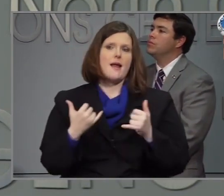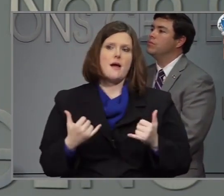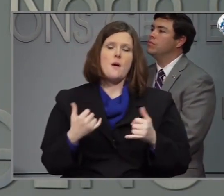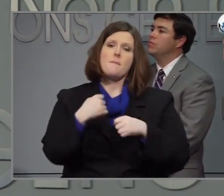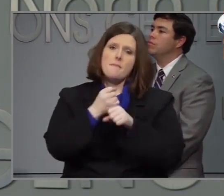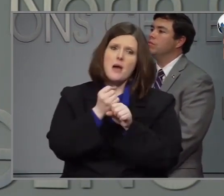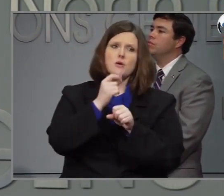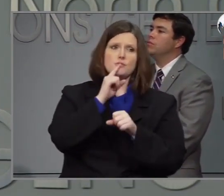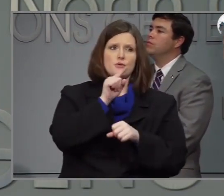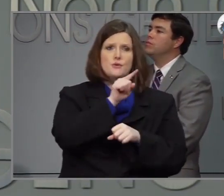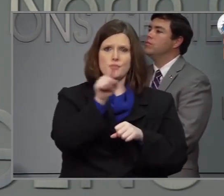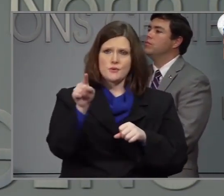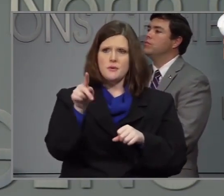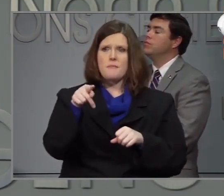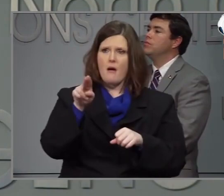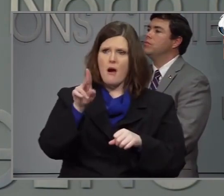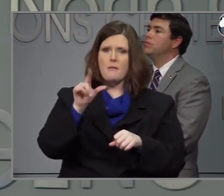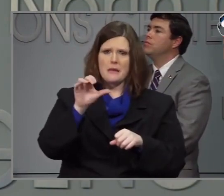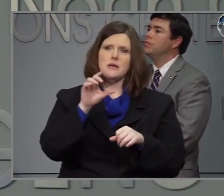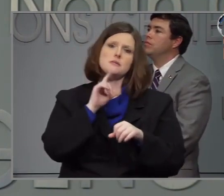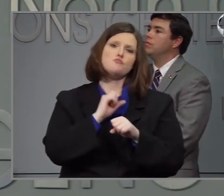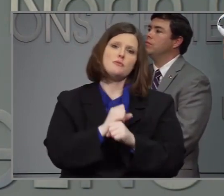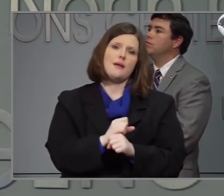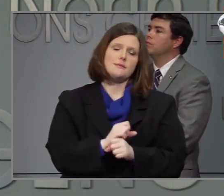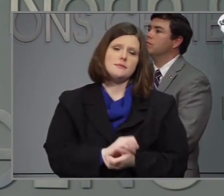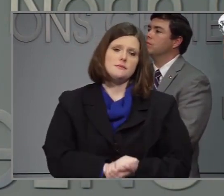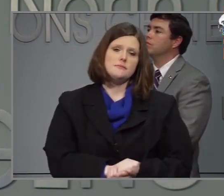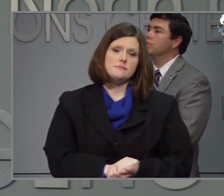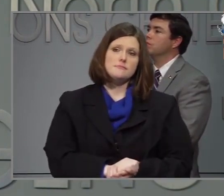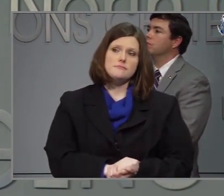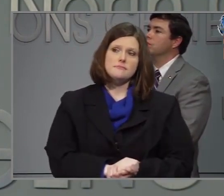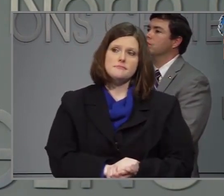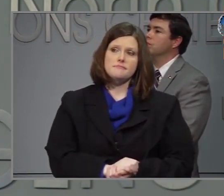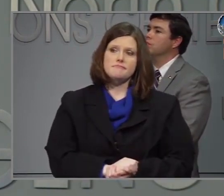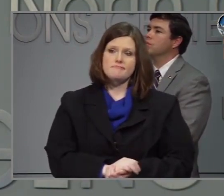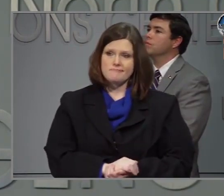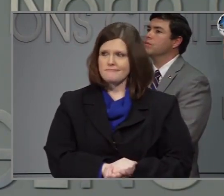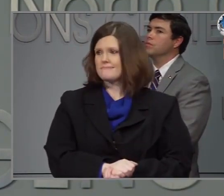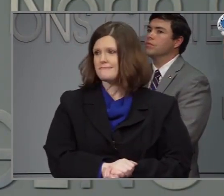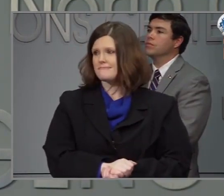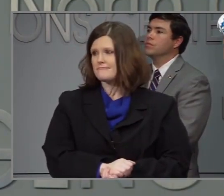cerciorarnos de que el público está protegido y eso es lo que estamos haciendo